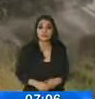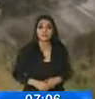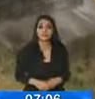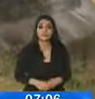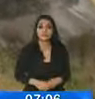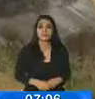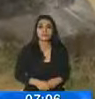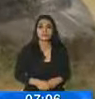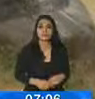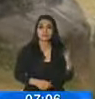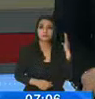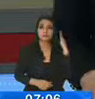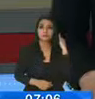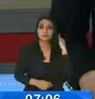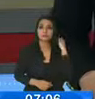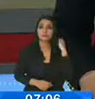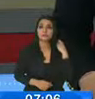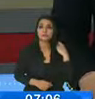informó Iván Casamén.